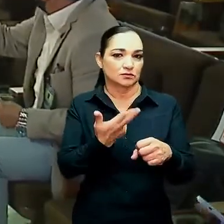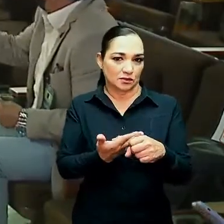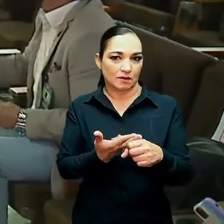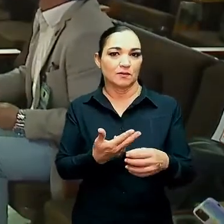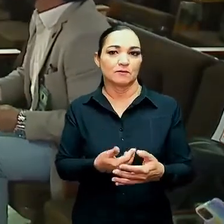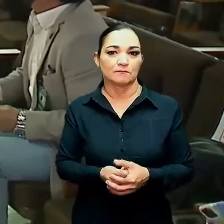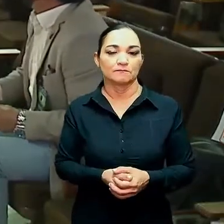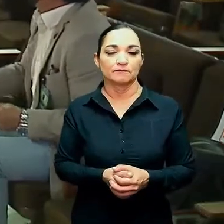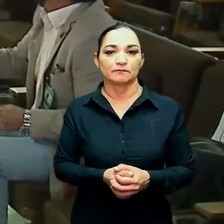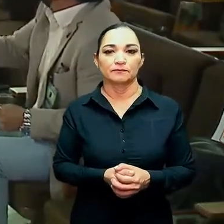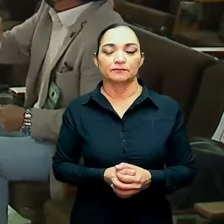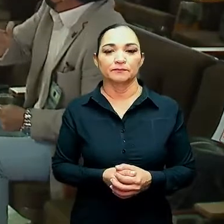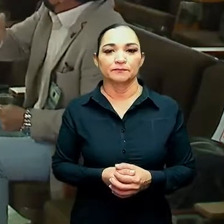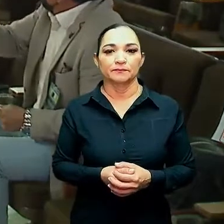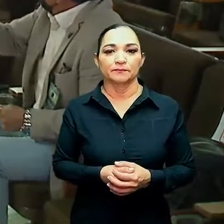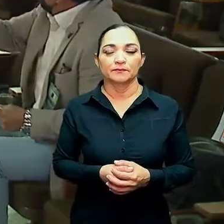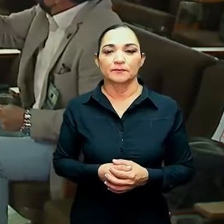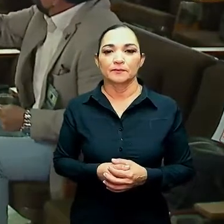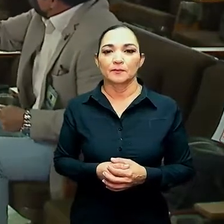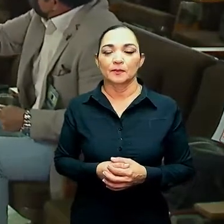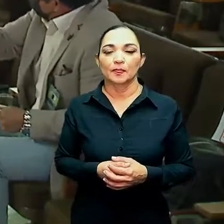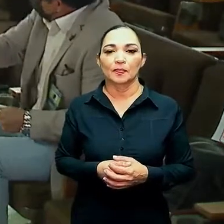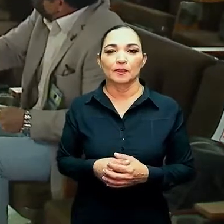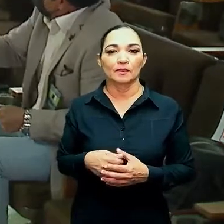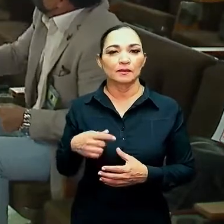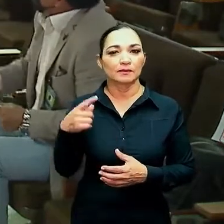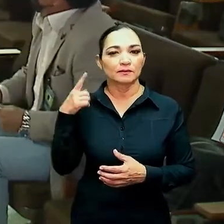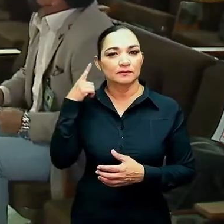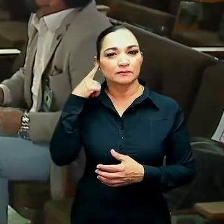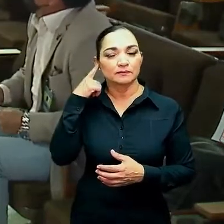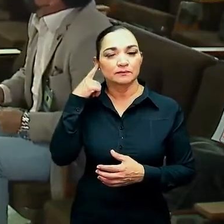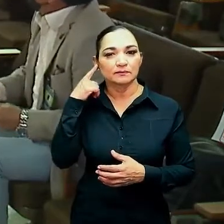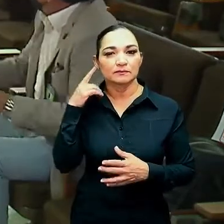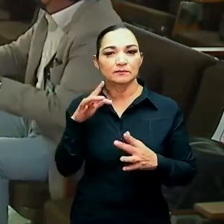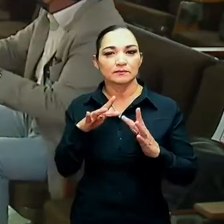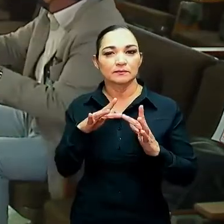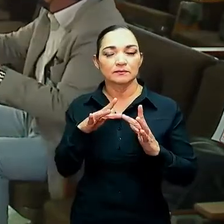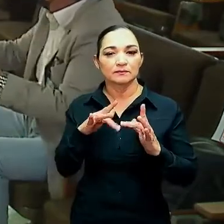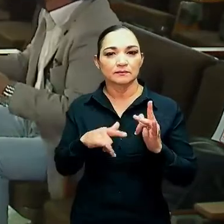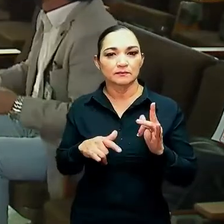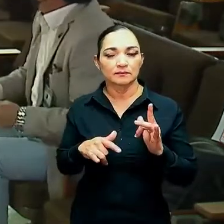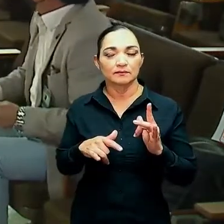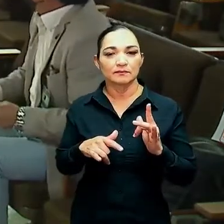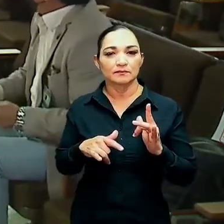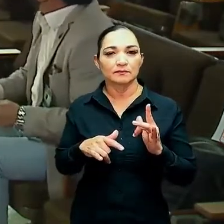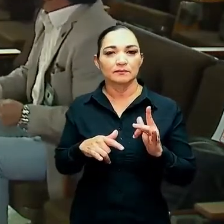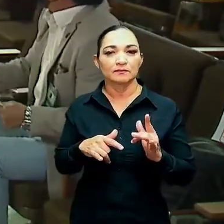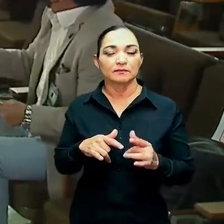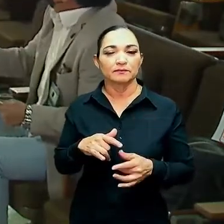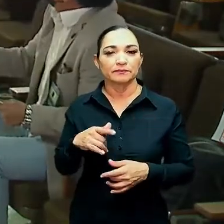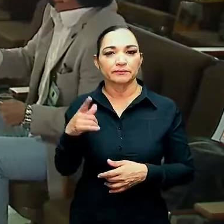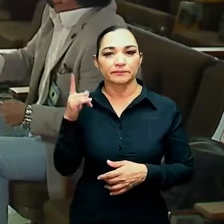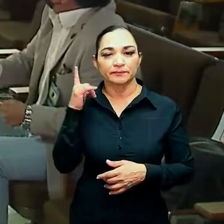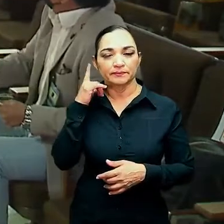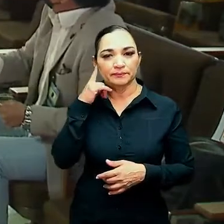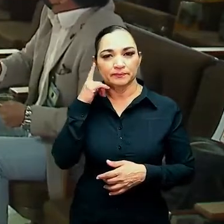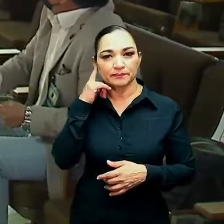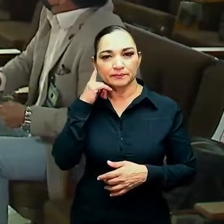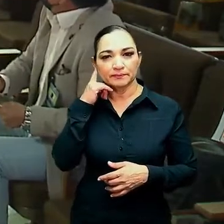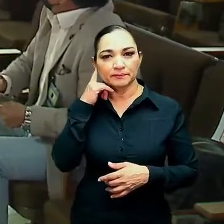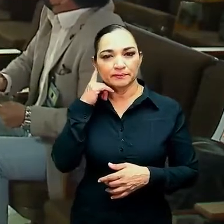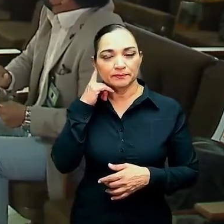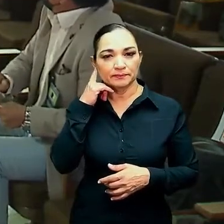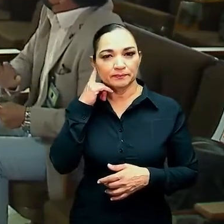situación, por eso yo le comentaba que de usted para atrás hay toda esta imagen de saqueo, miles de millones